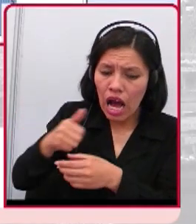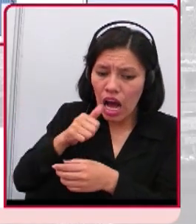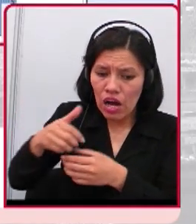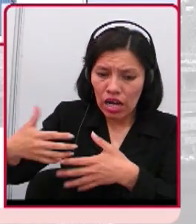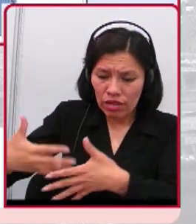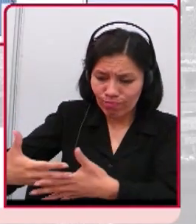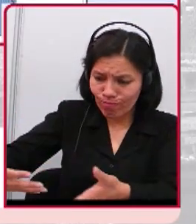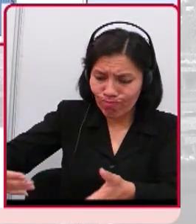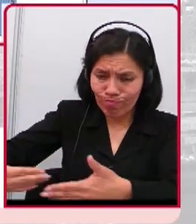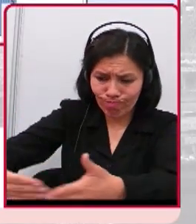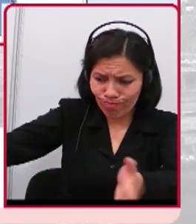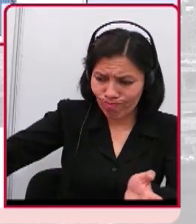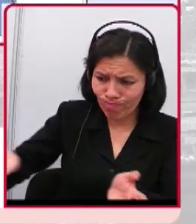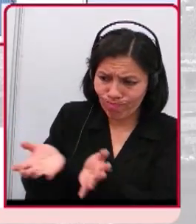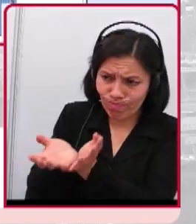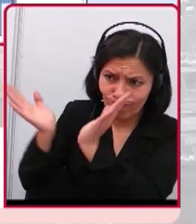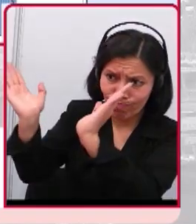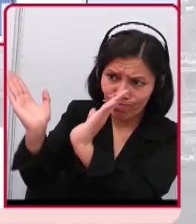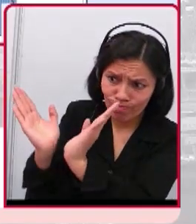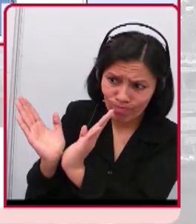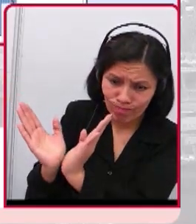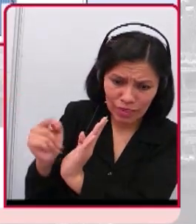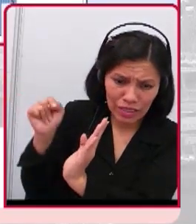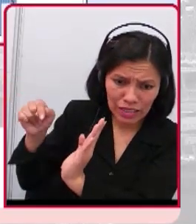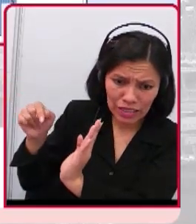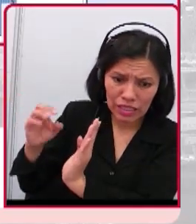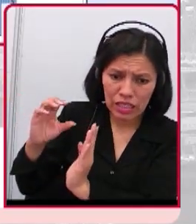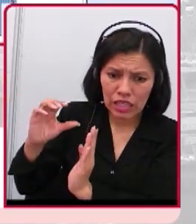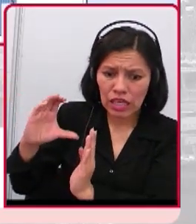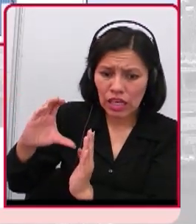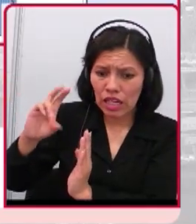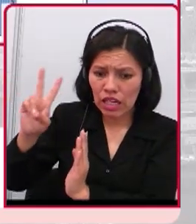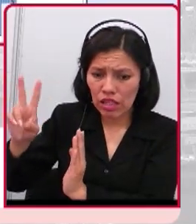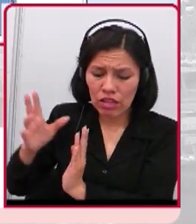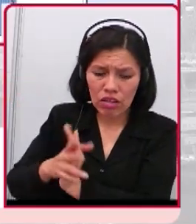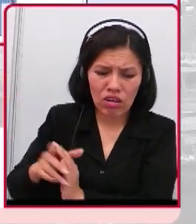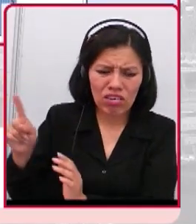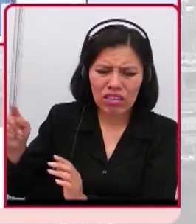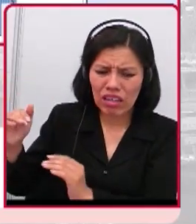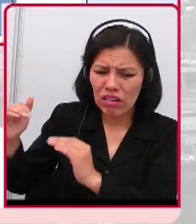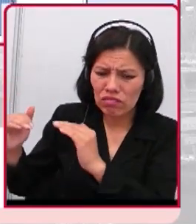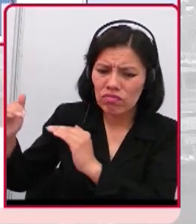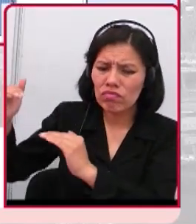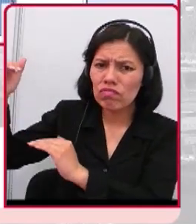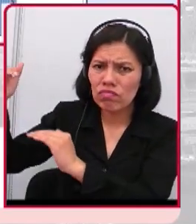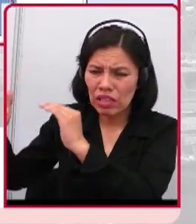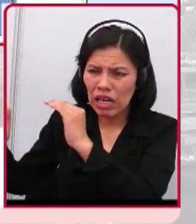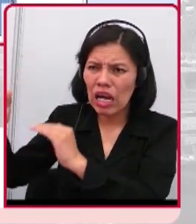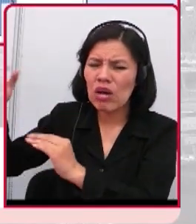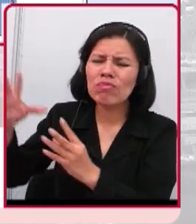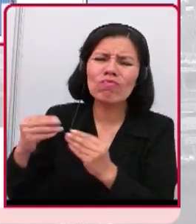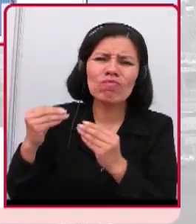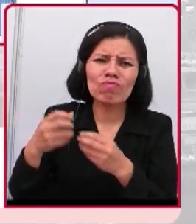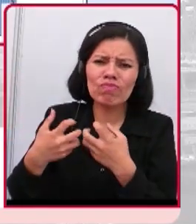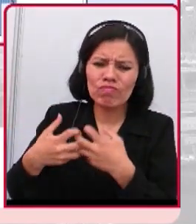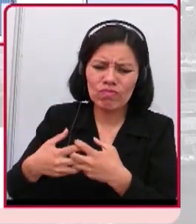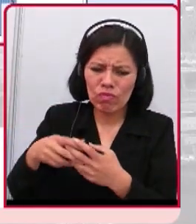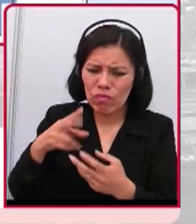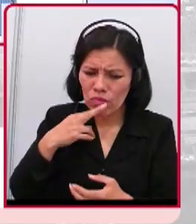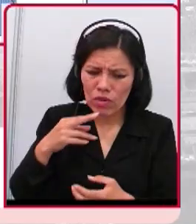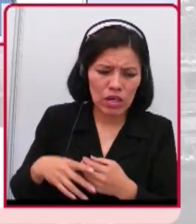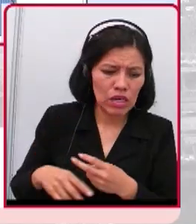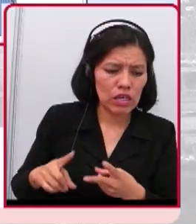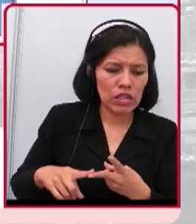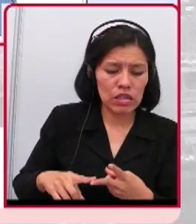el año, como pueden ver. Y esto que conllevaba que podíamos obtener constantes eventos de sobrecarga. Como podemos ver en la